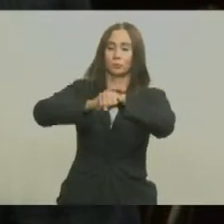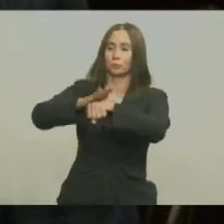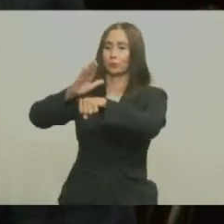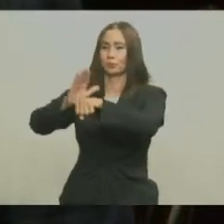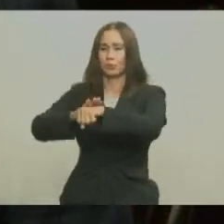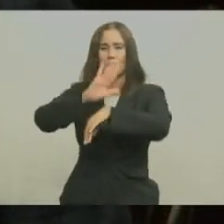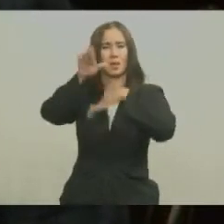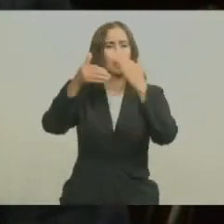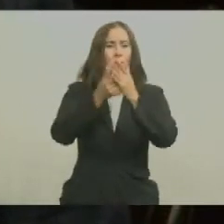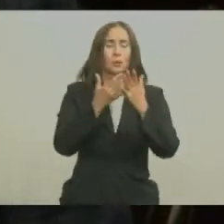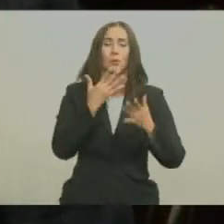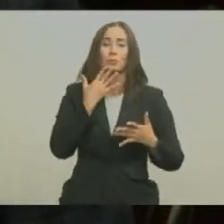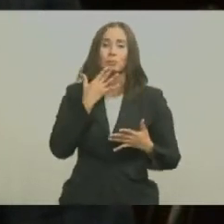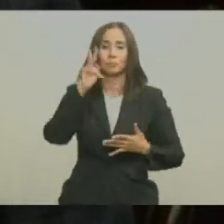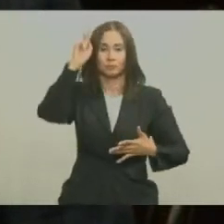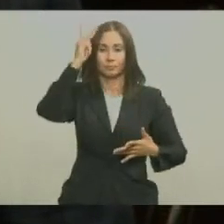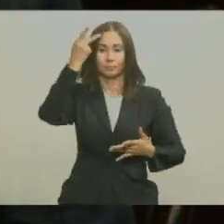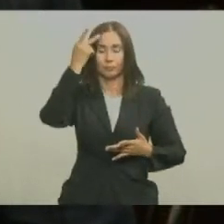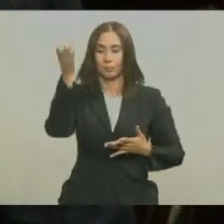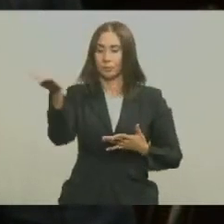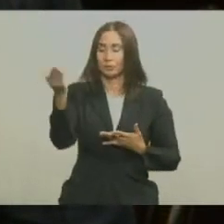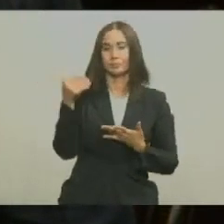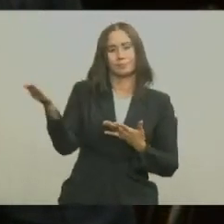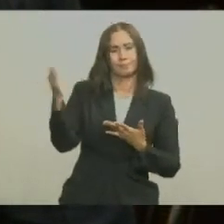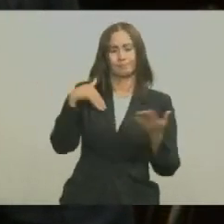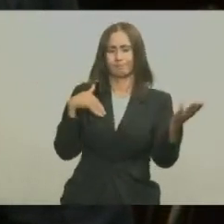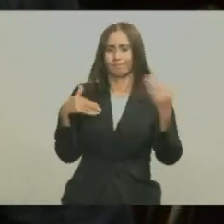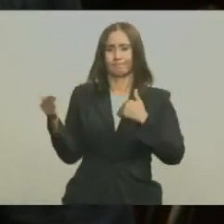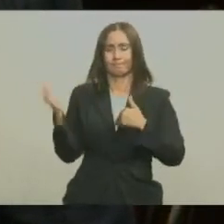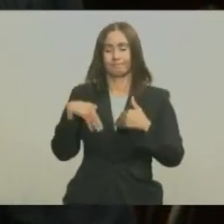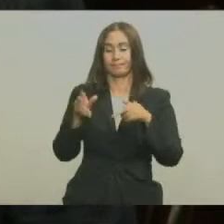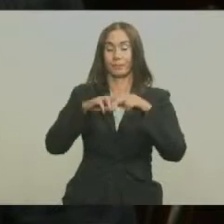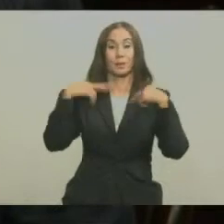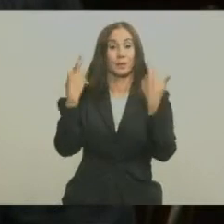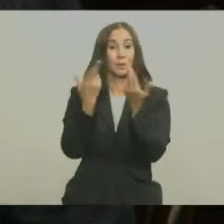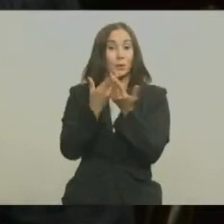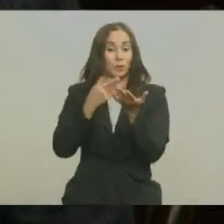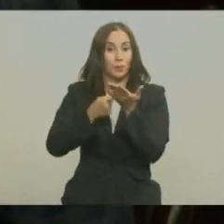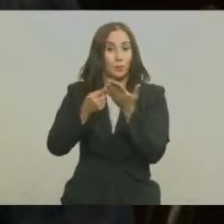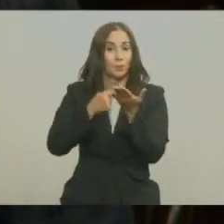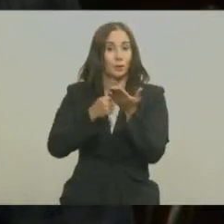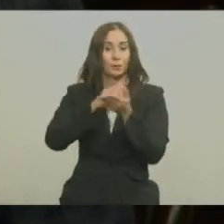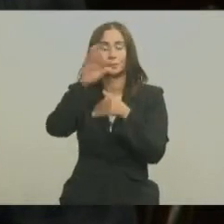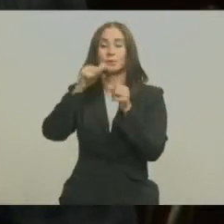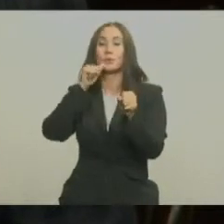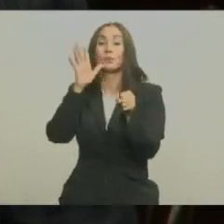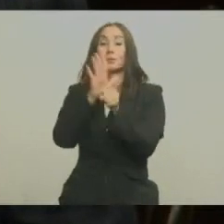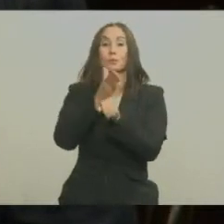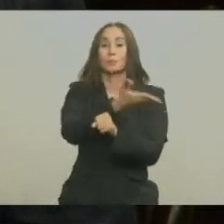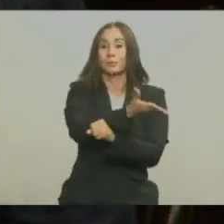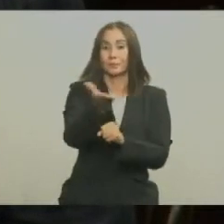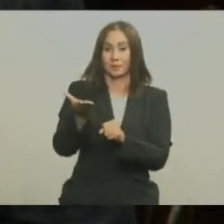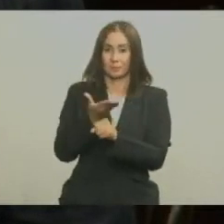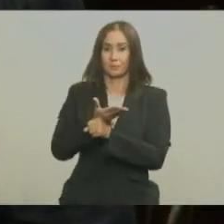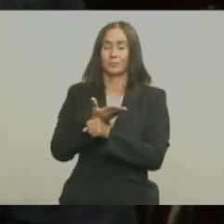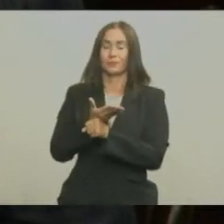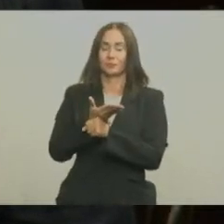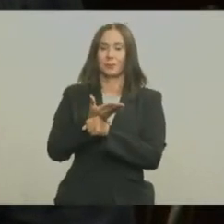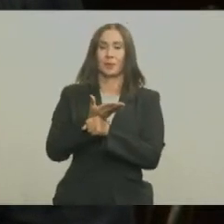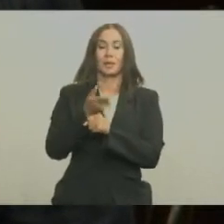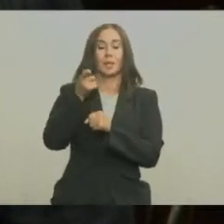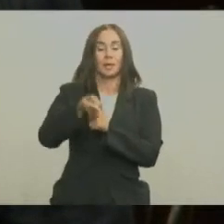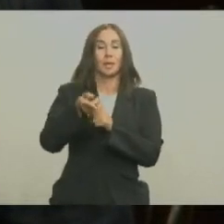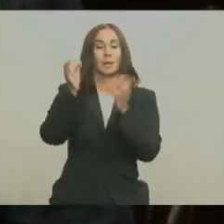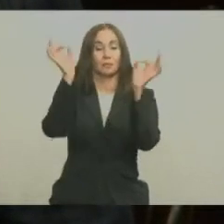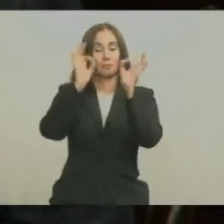todas las fuerzas políticas para que juntos hagamos un compromiso de que de